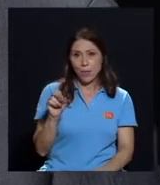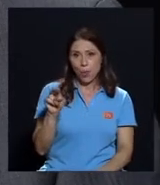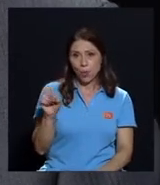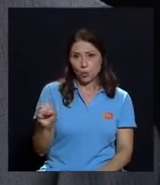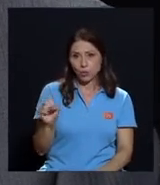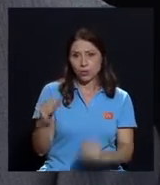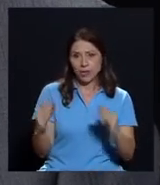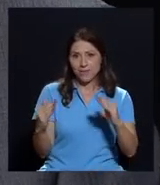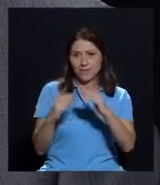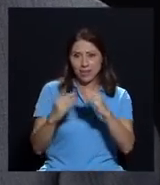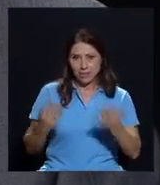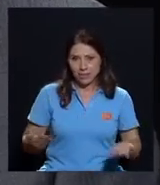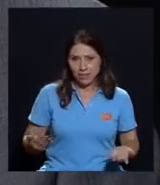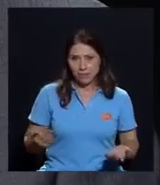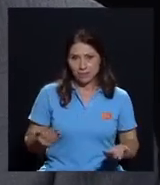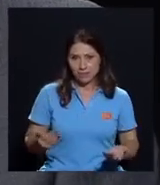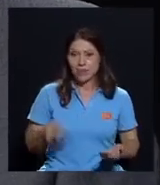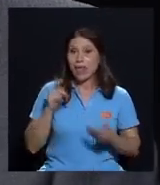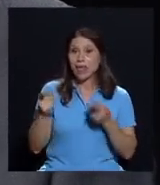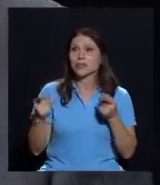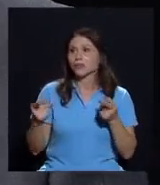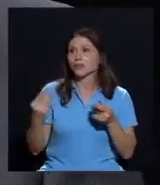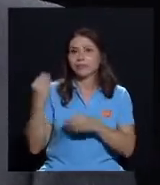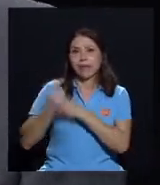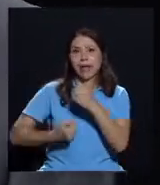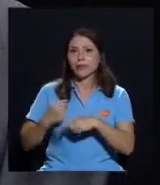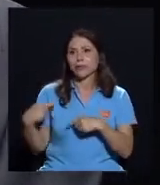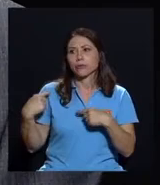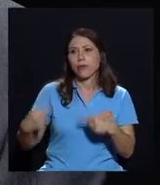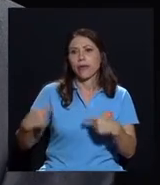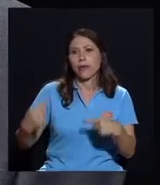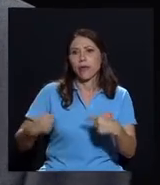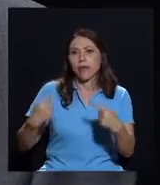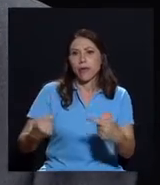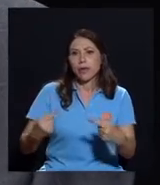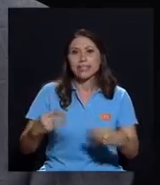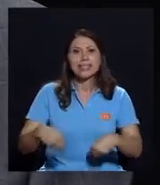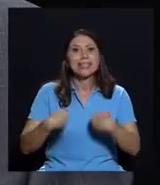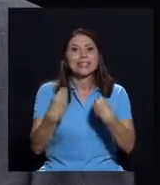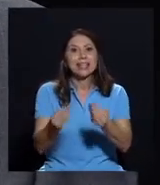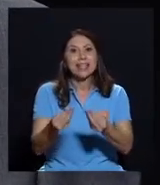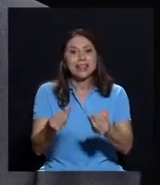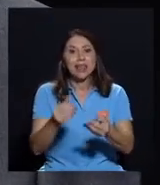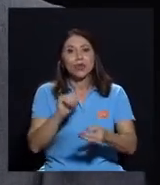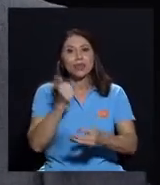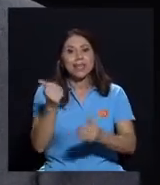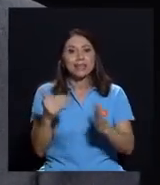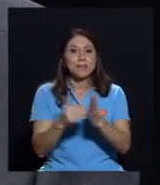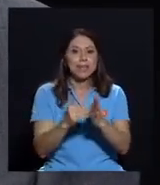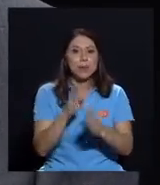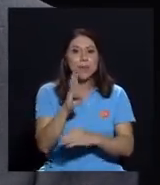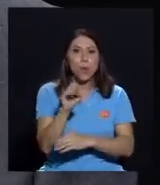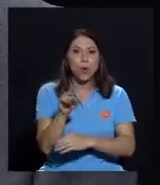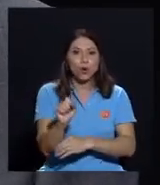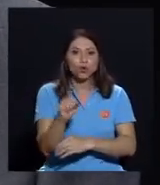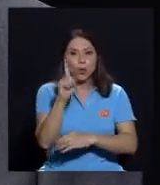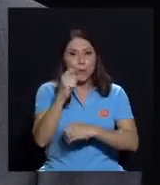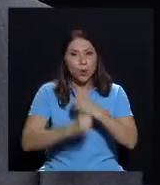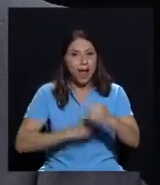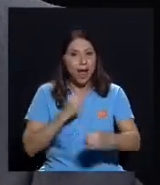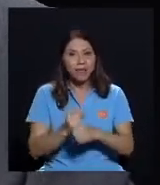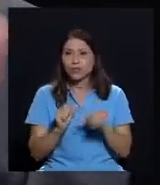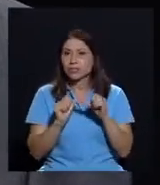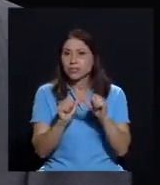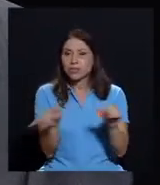vea eso pasan los años siguen seguimos dando 10.000 bonos por tomás por año eso sigue igual muchos los